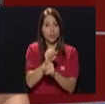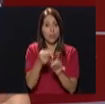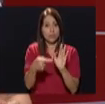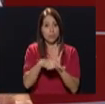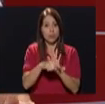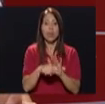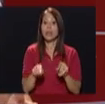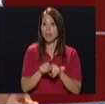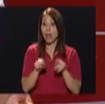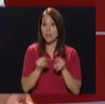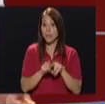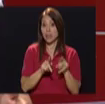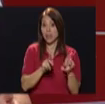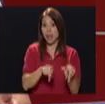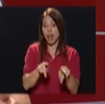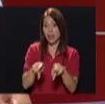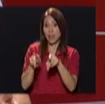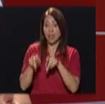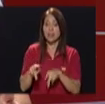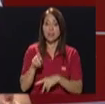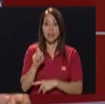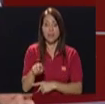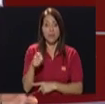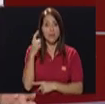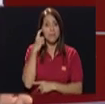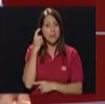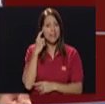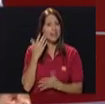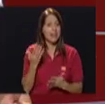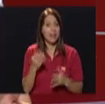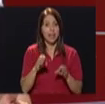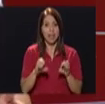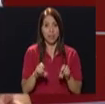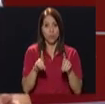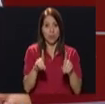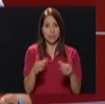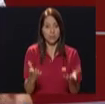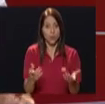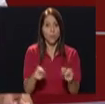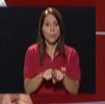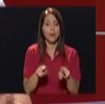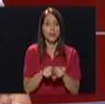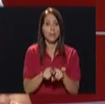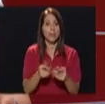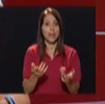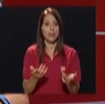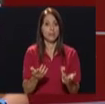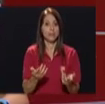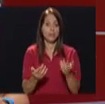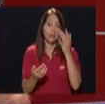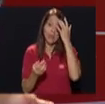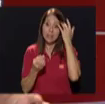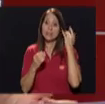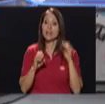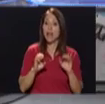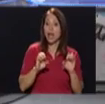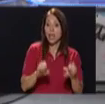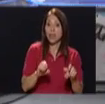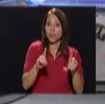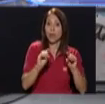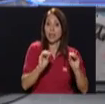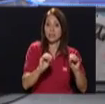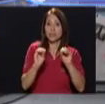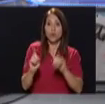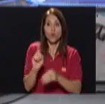reducir. Y la gente también, o sea, en alguna medida es la parte de educación, pero también de ahí cuando